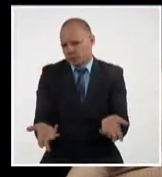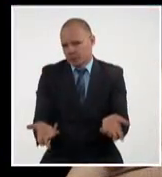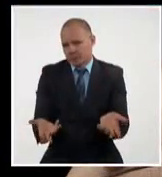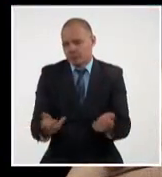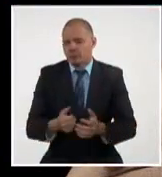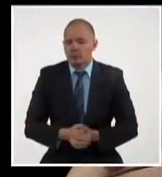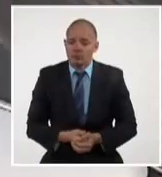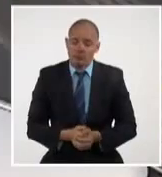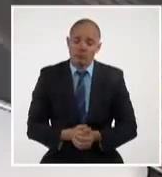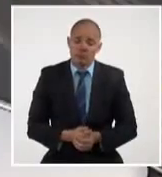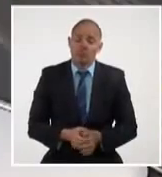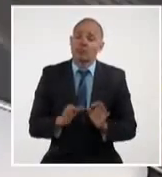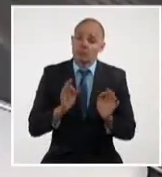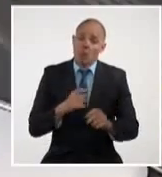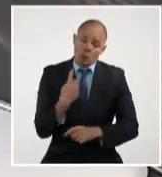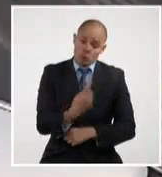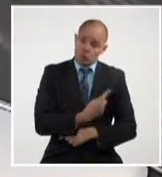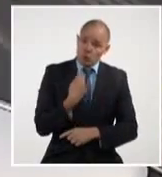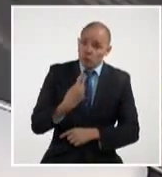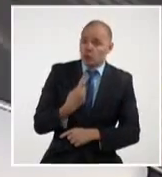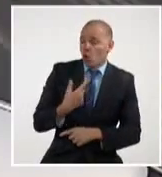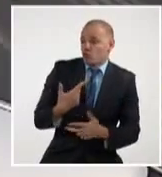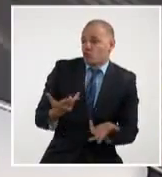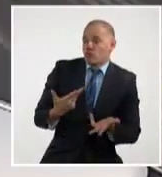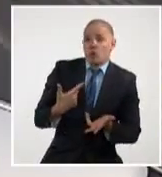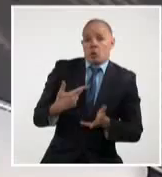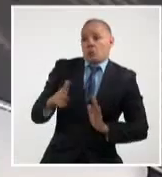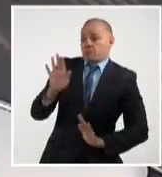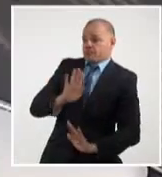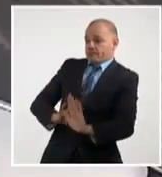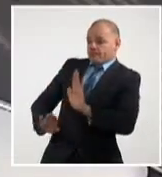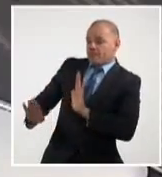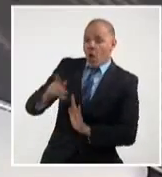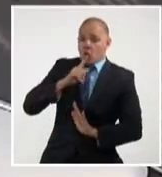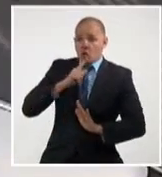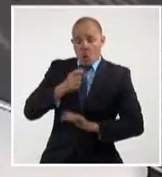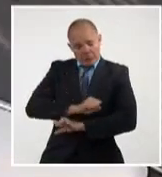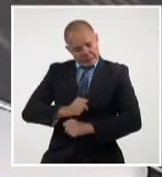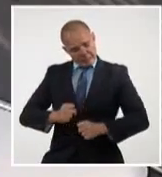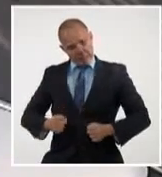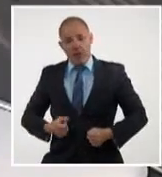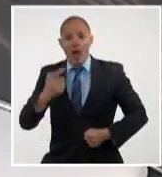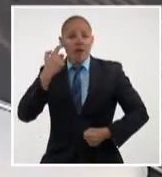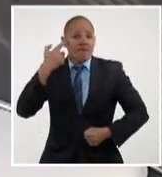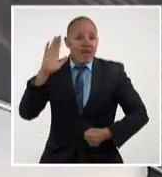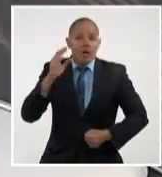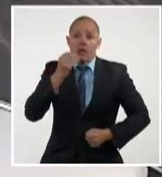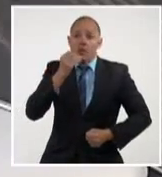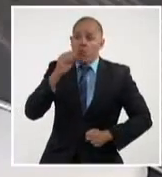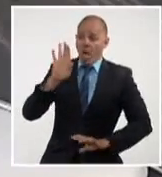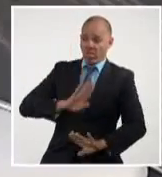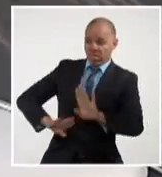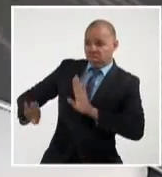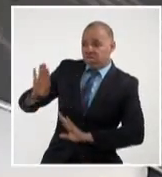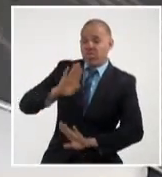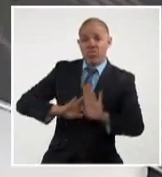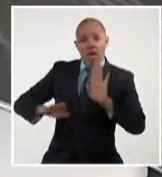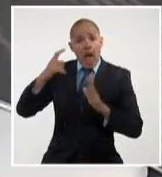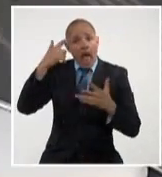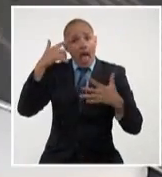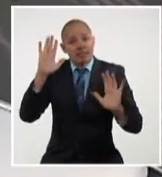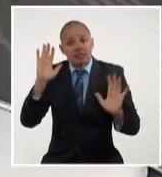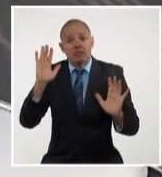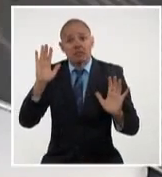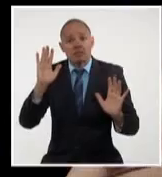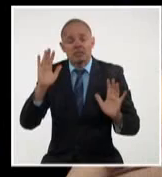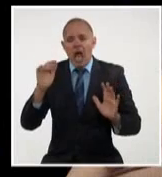con la resistencia, y lo que no se logrará con la resistencia se logrará con algo más fuerte aún. No apostamos por los